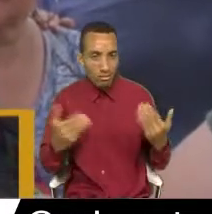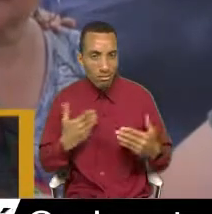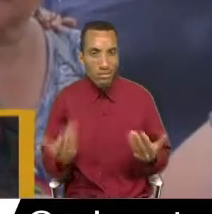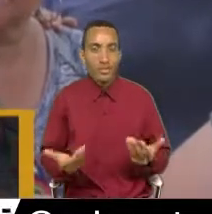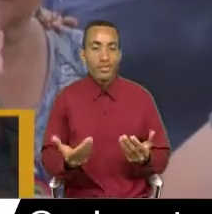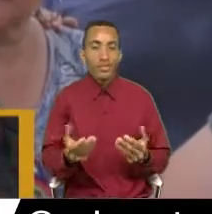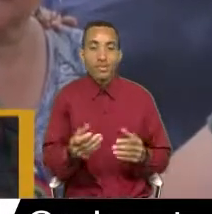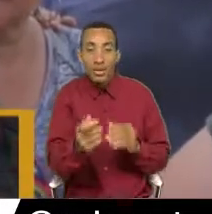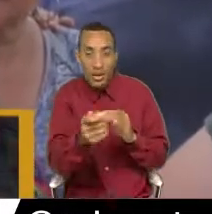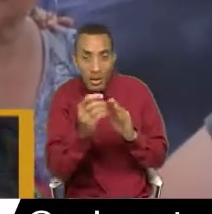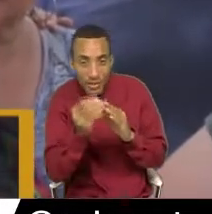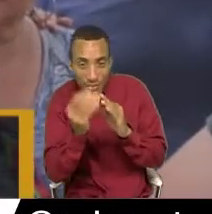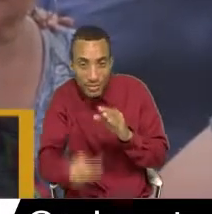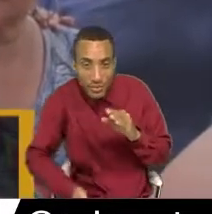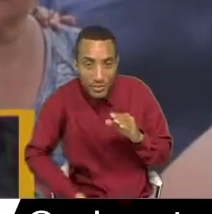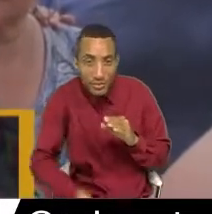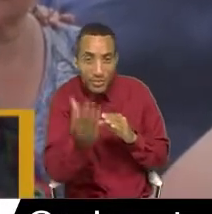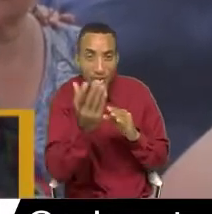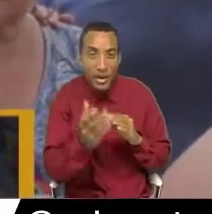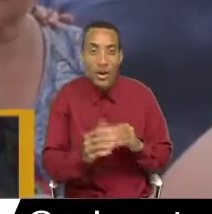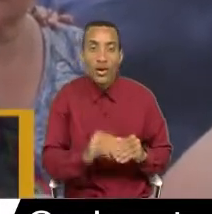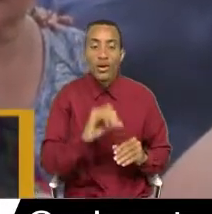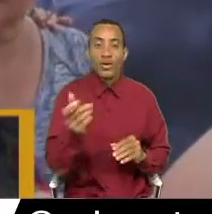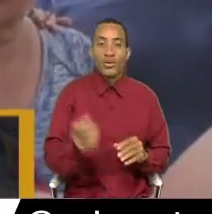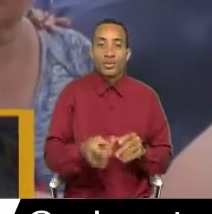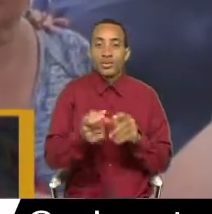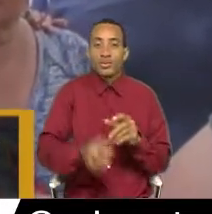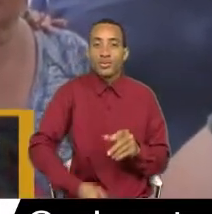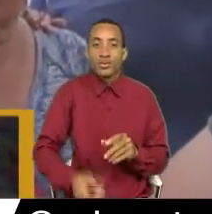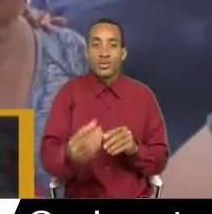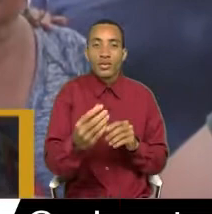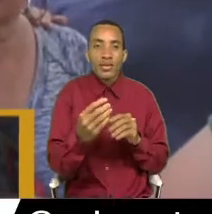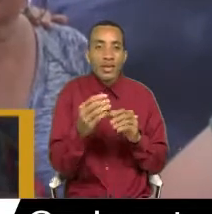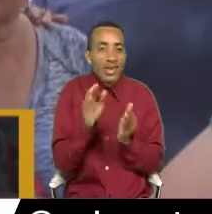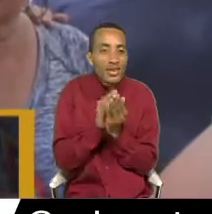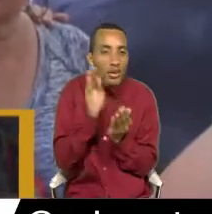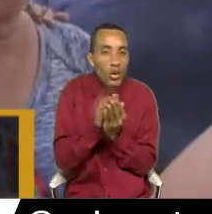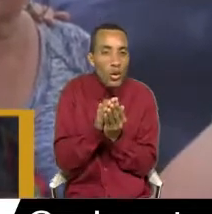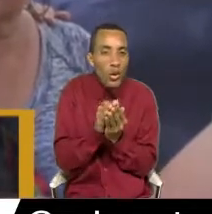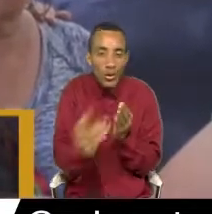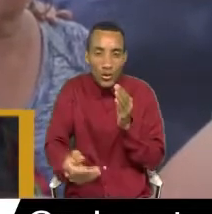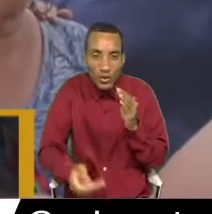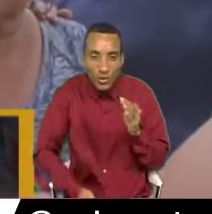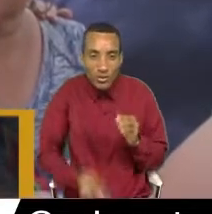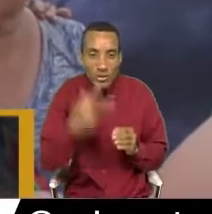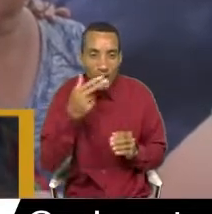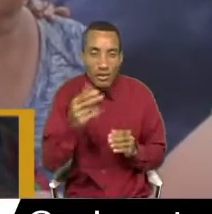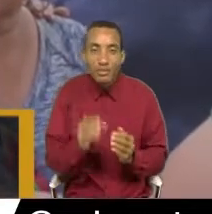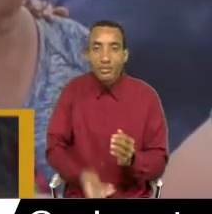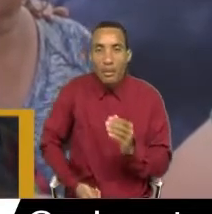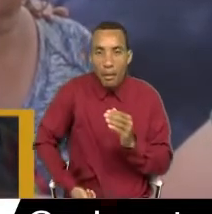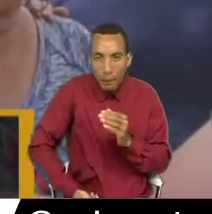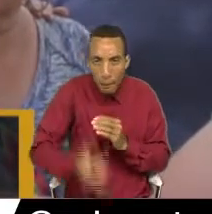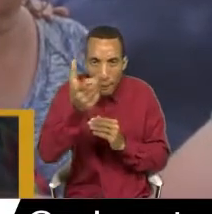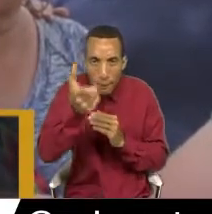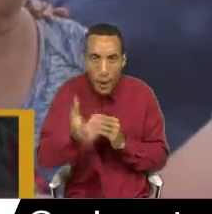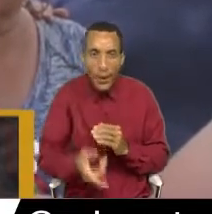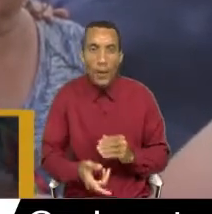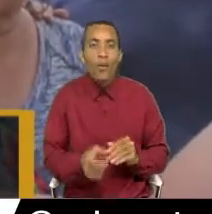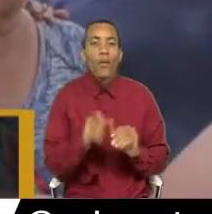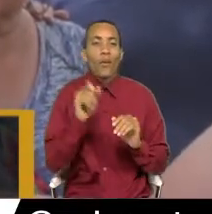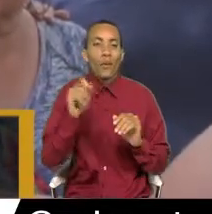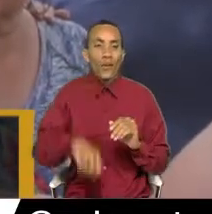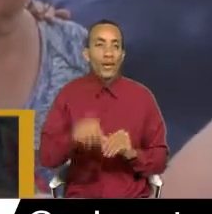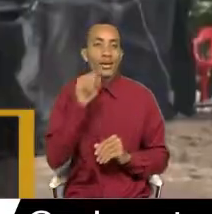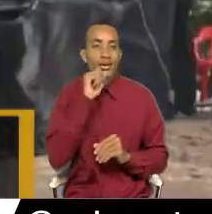de la rana, del minitejo y por supuesto de los diferentes platos que se preparan de cada una de las regiones, ya que Barranca Bermeja es una